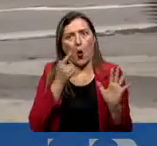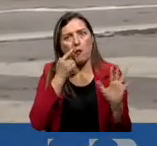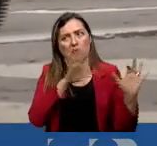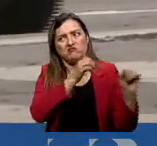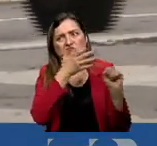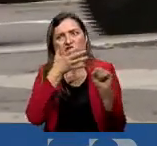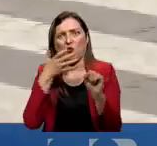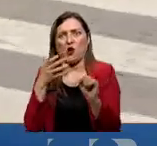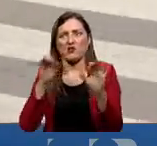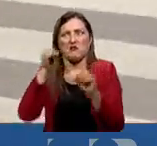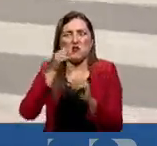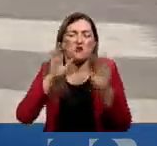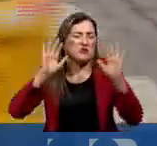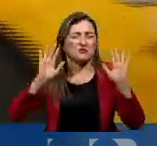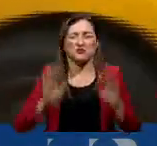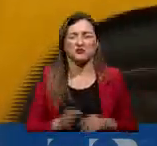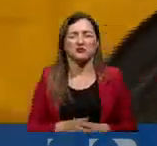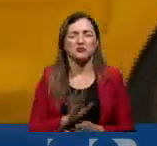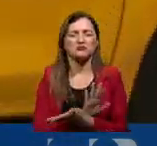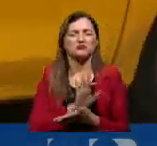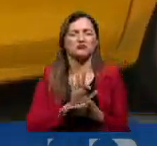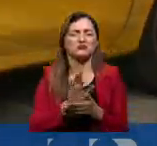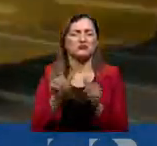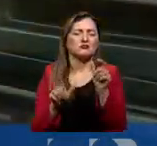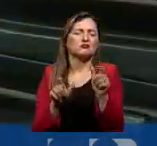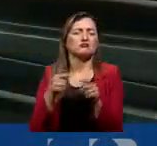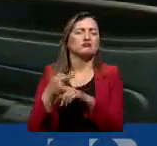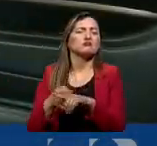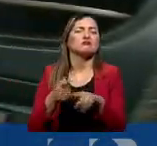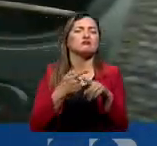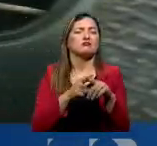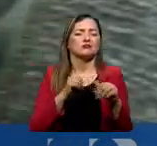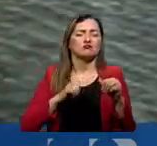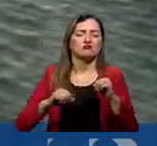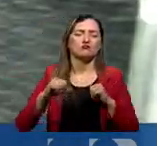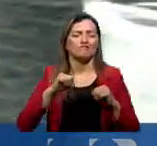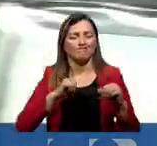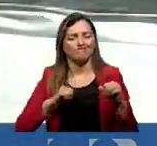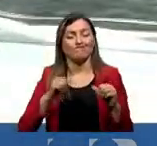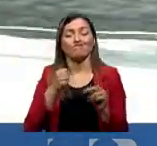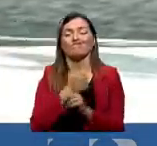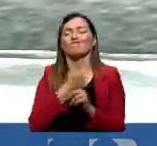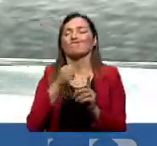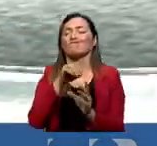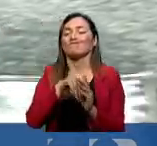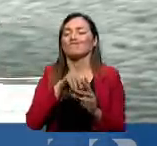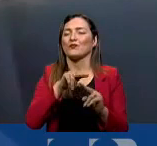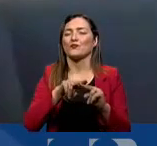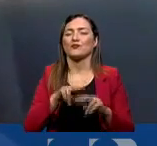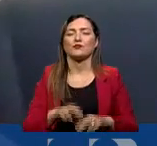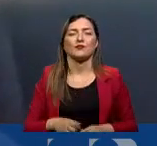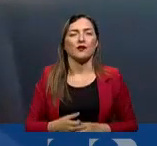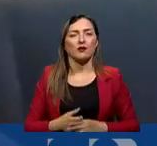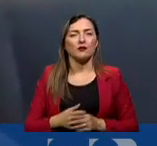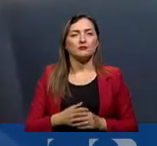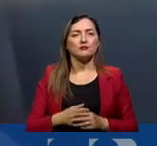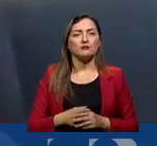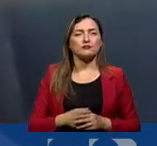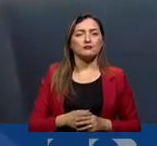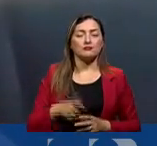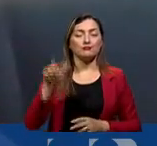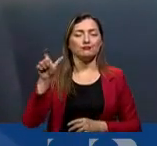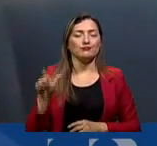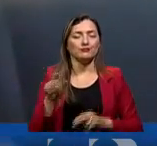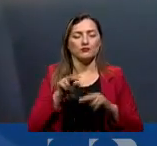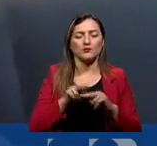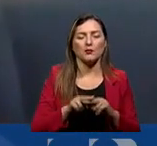a eso se suman a diario las decenas de testimonios de clientas que han sufrido algún tipo de violencia a bordo de un taxi y por otro lado hasta la